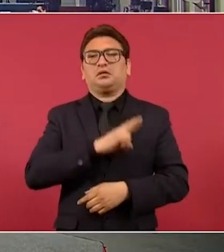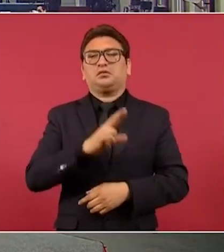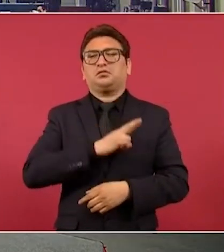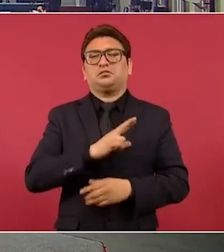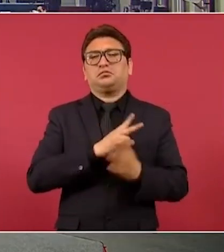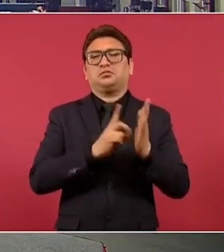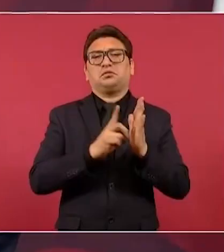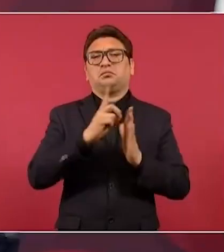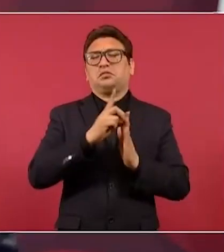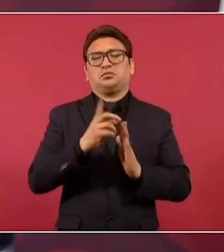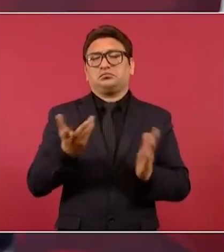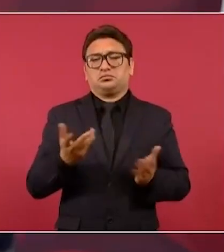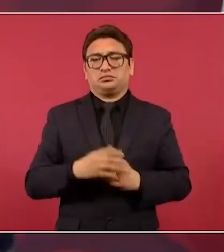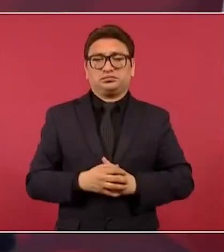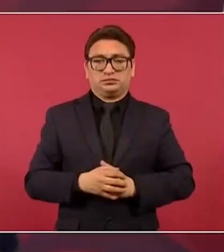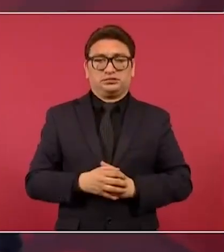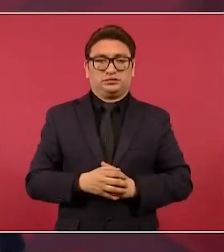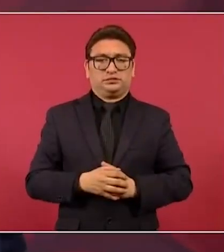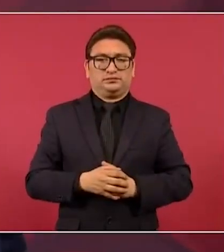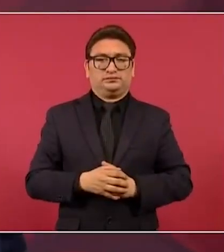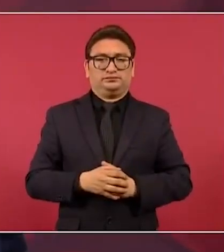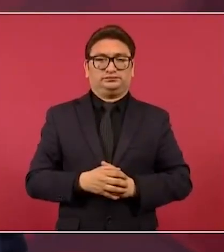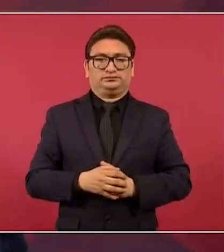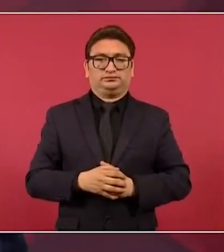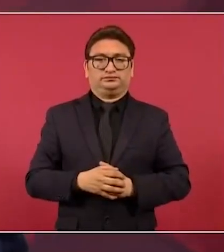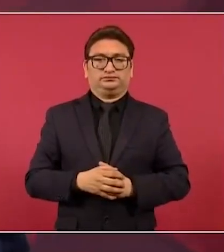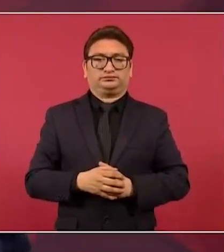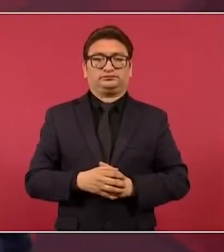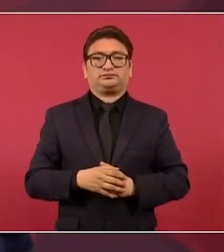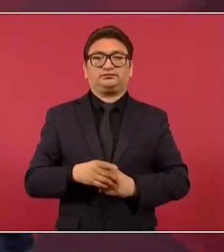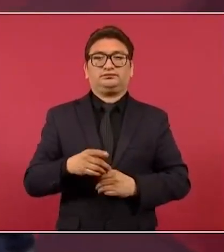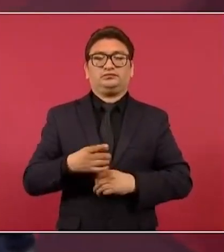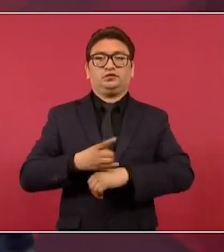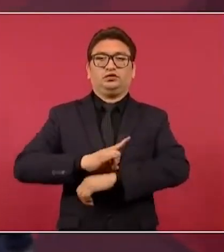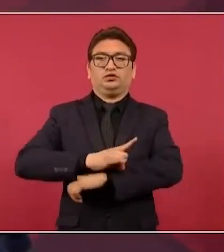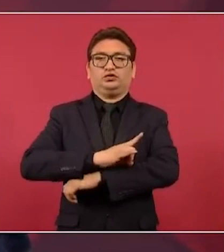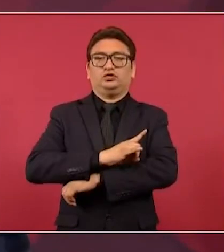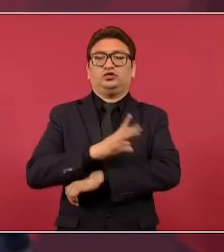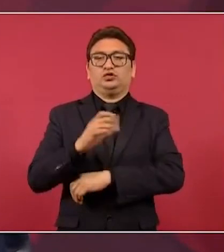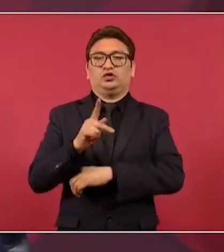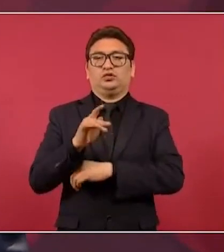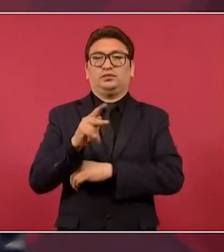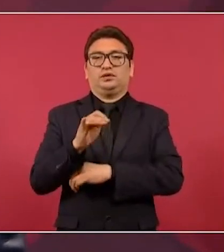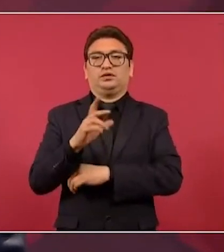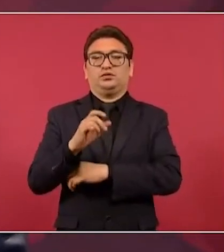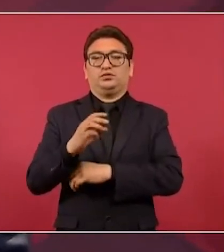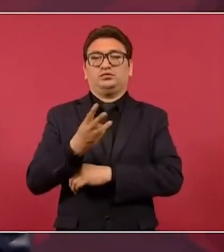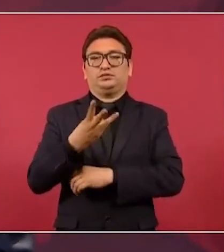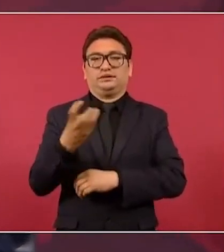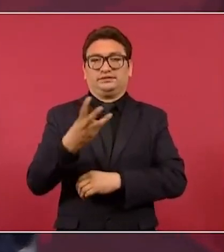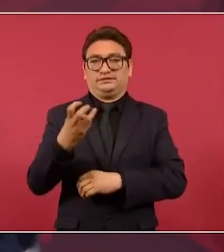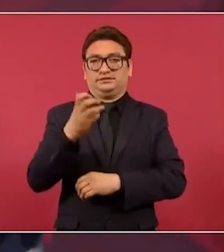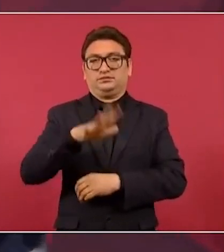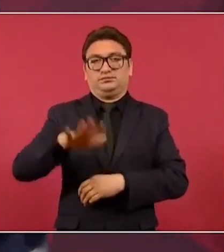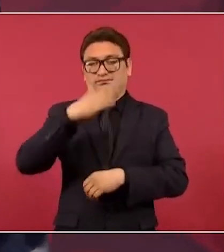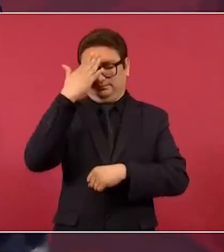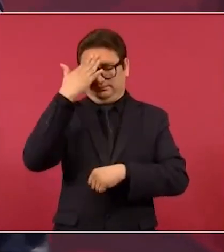departamento, llegamos a rentar un departamento en Copilco 300. Esa unidad no se me va a olvidar nunca